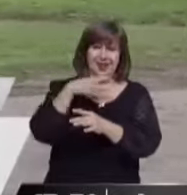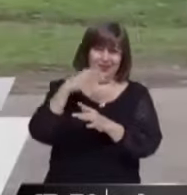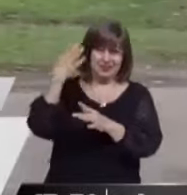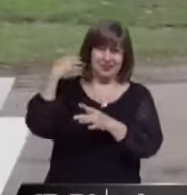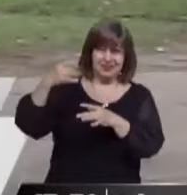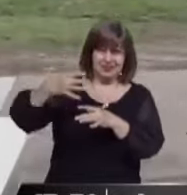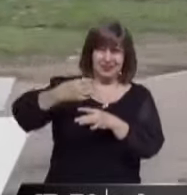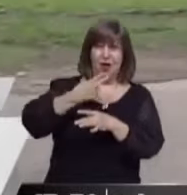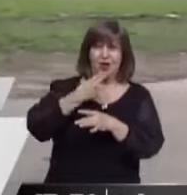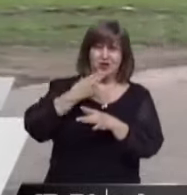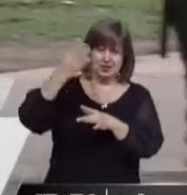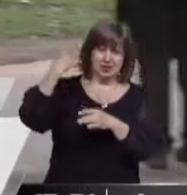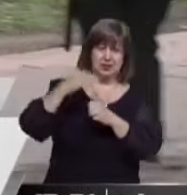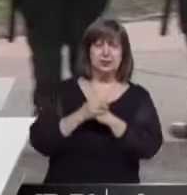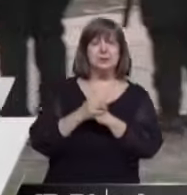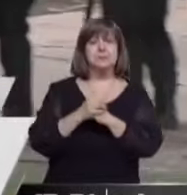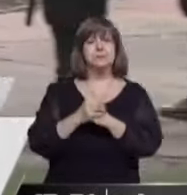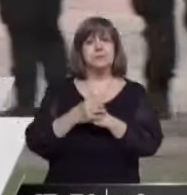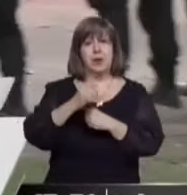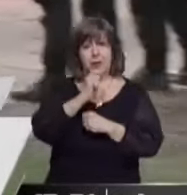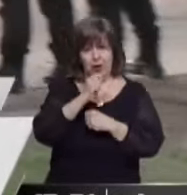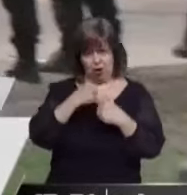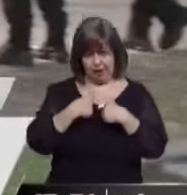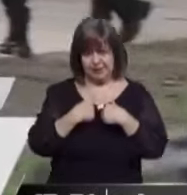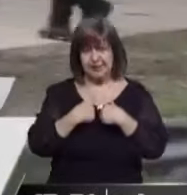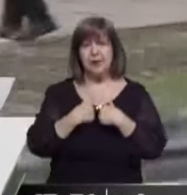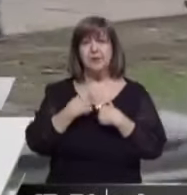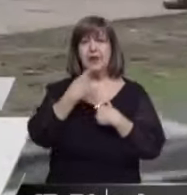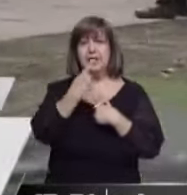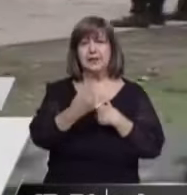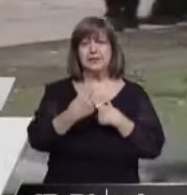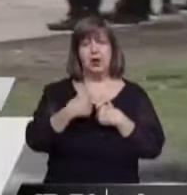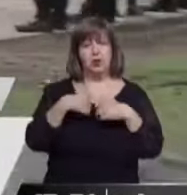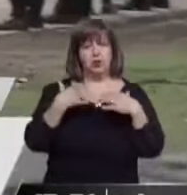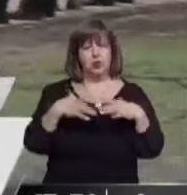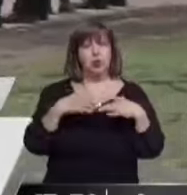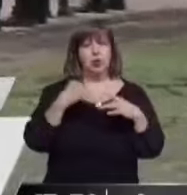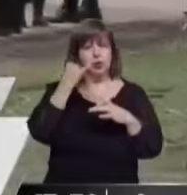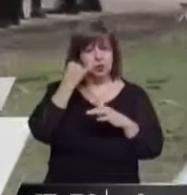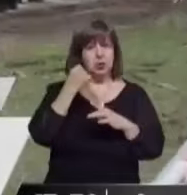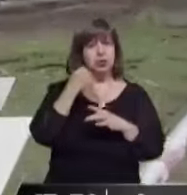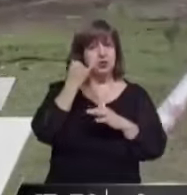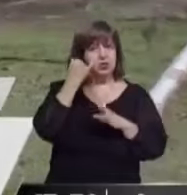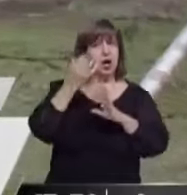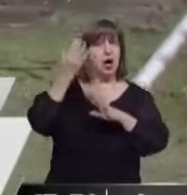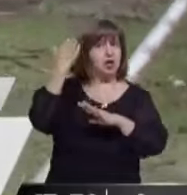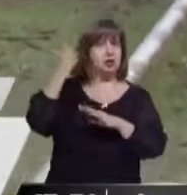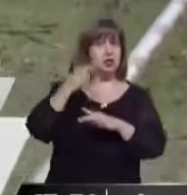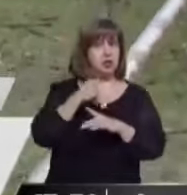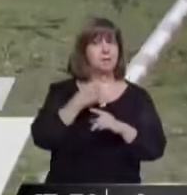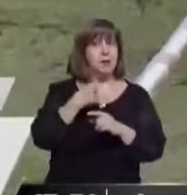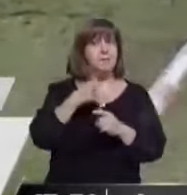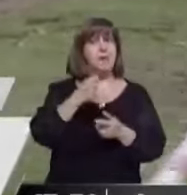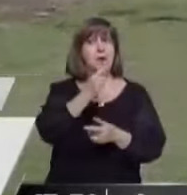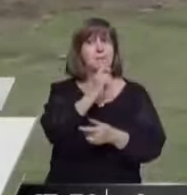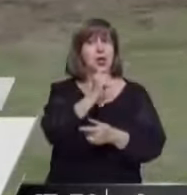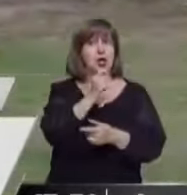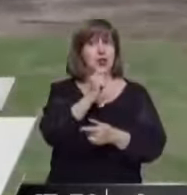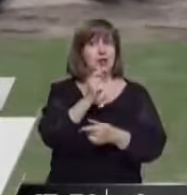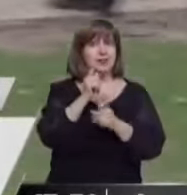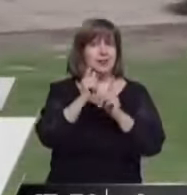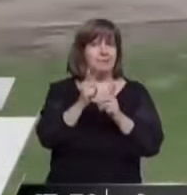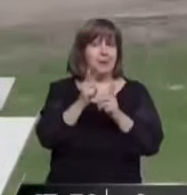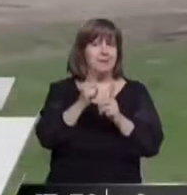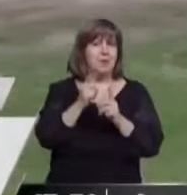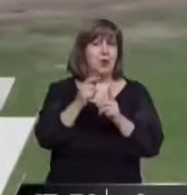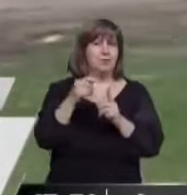Sí a ver a mí de mi parte en lo que son coberturas periodísticas me tocó cubrir la tragedia de 11 Por eso te preguntaba a